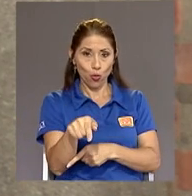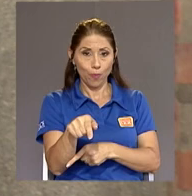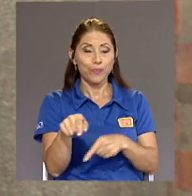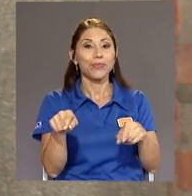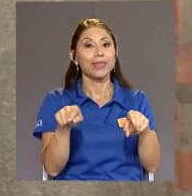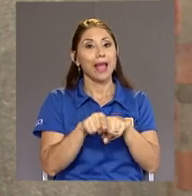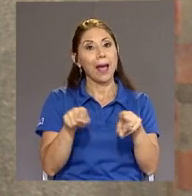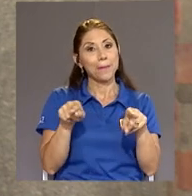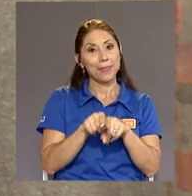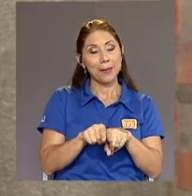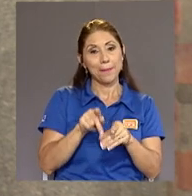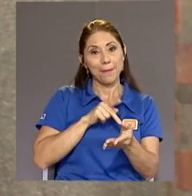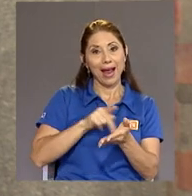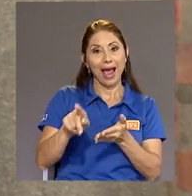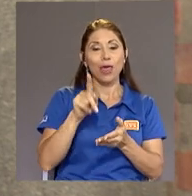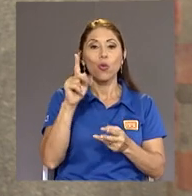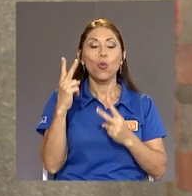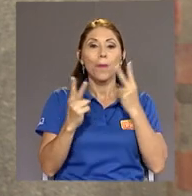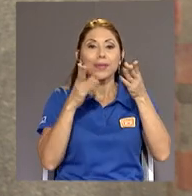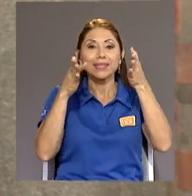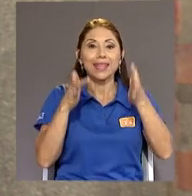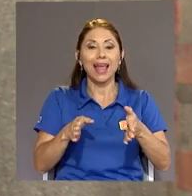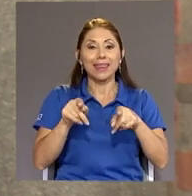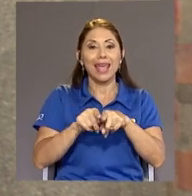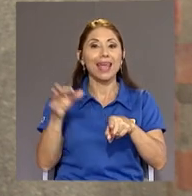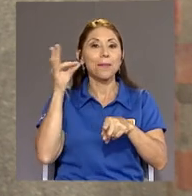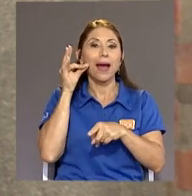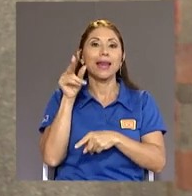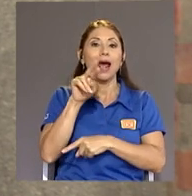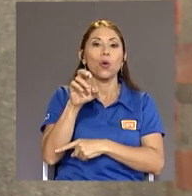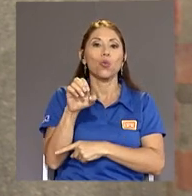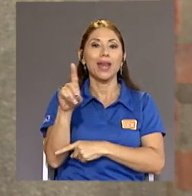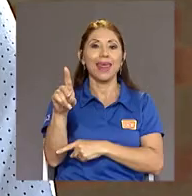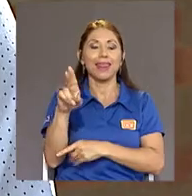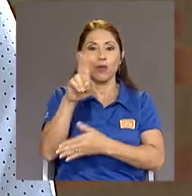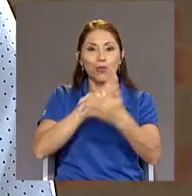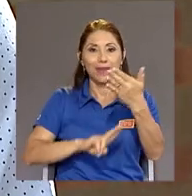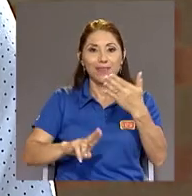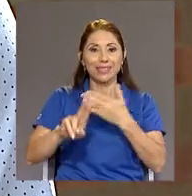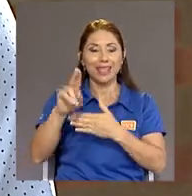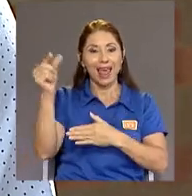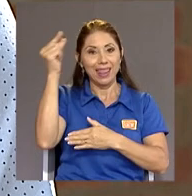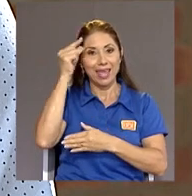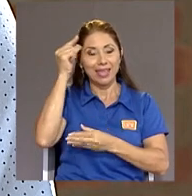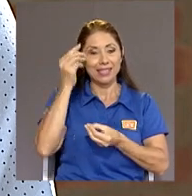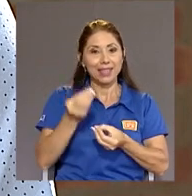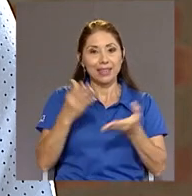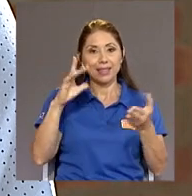un visitante de nuestra hermana la UNED, en la Universidad Estatal a Distancia, que